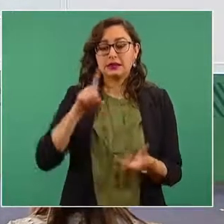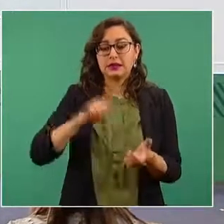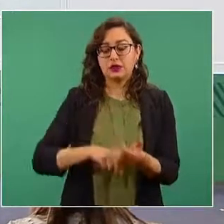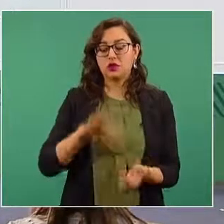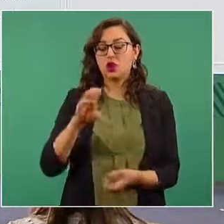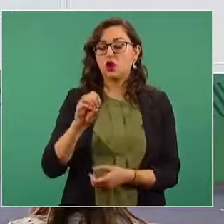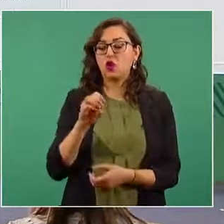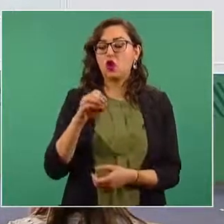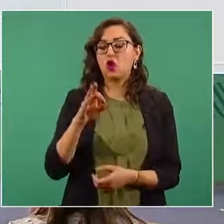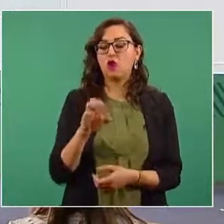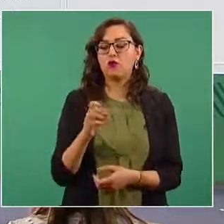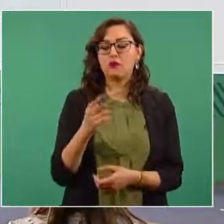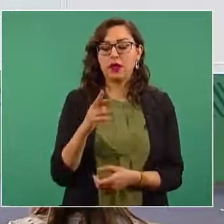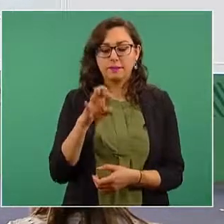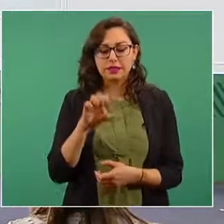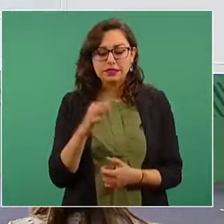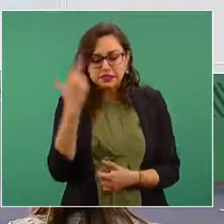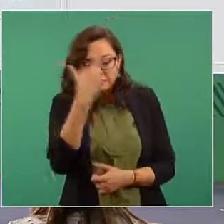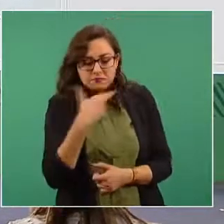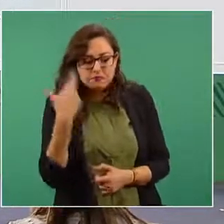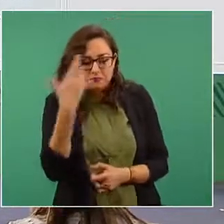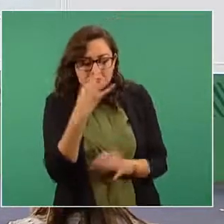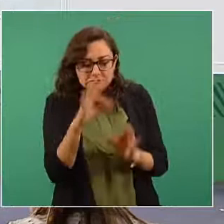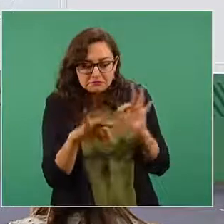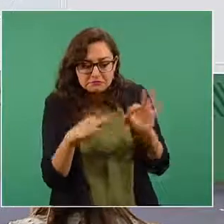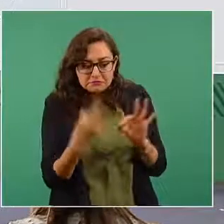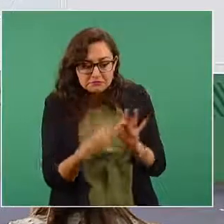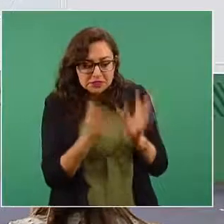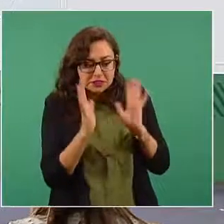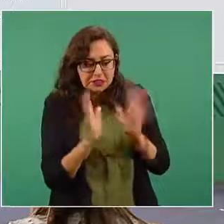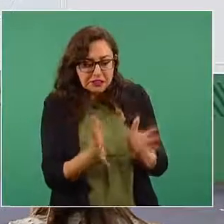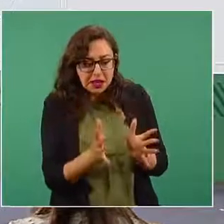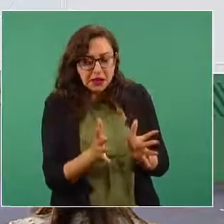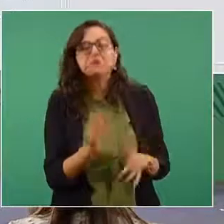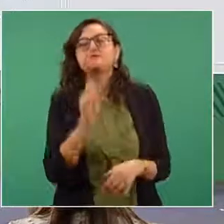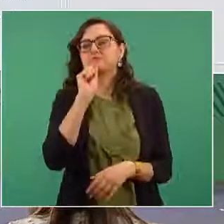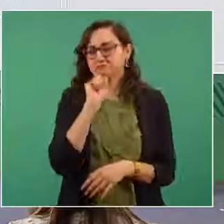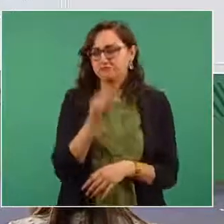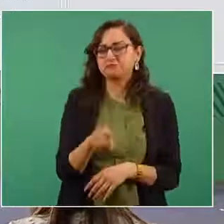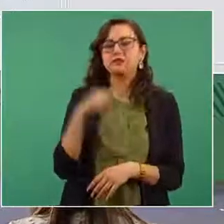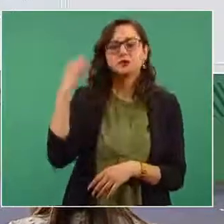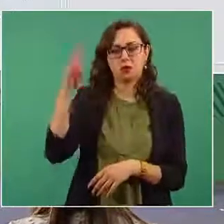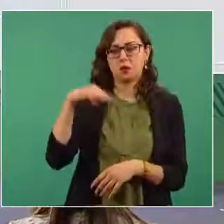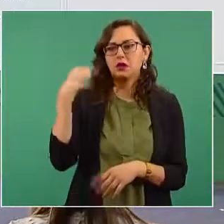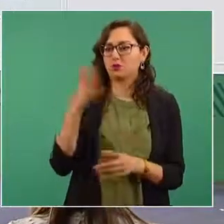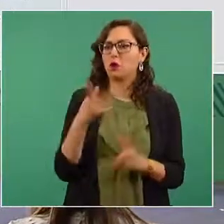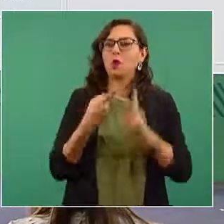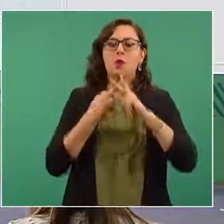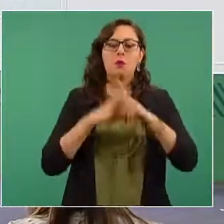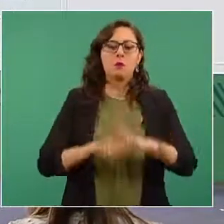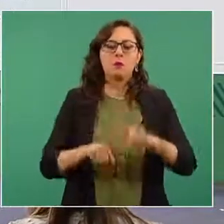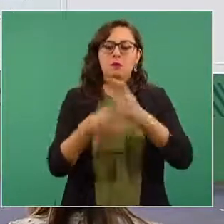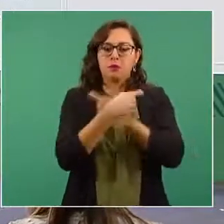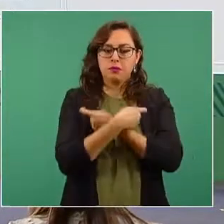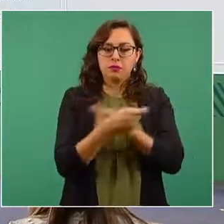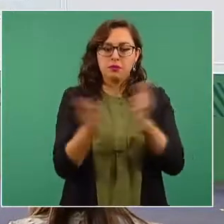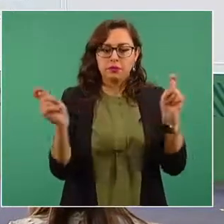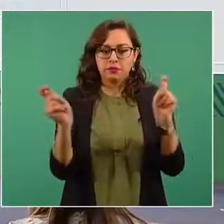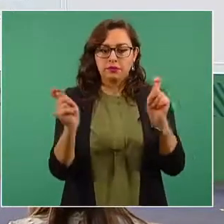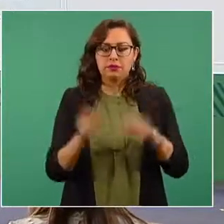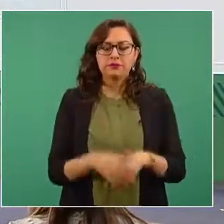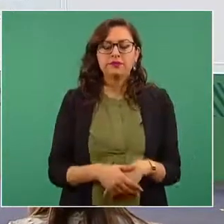De ser aprobado el primer lote, podría empezar a distribuirse a finales de este mes, es decir, en marzo. Formulación, aquí le